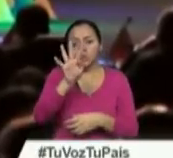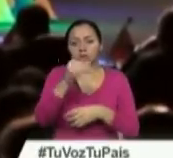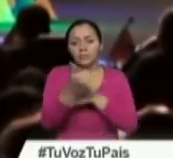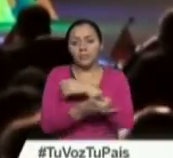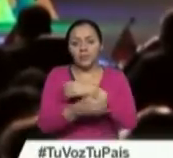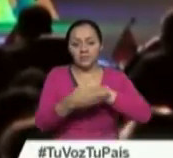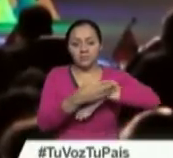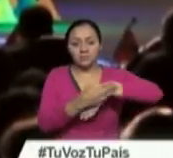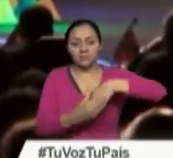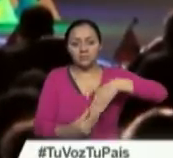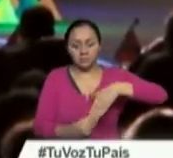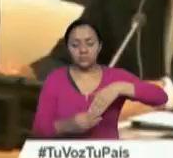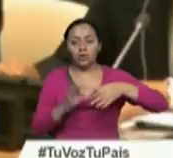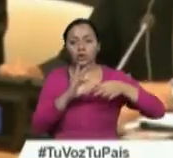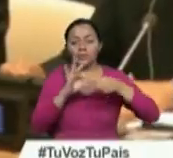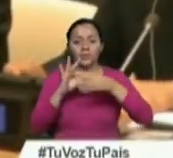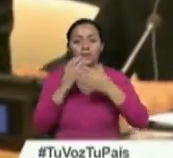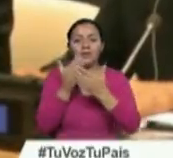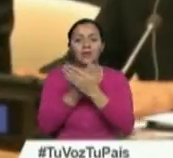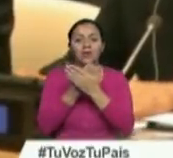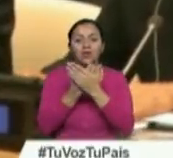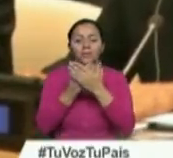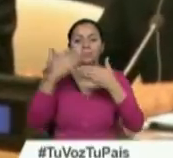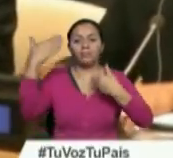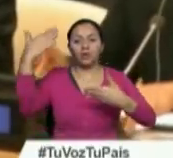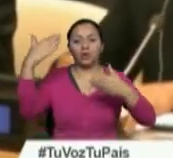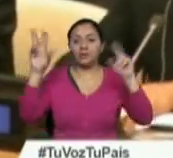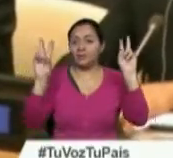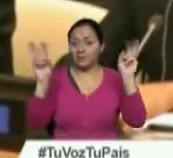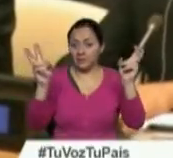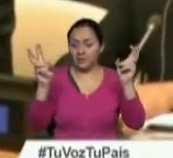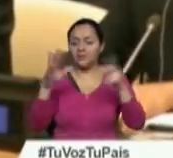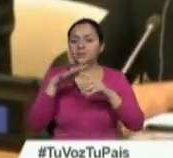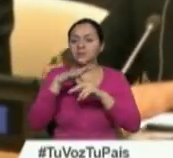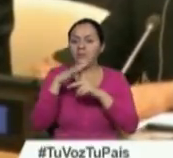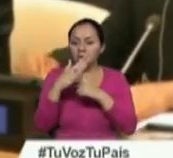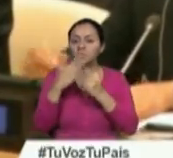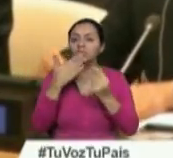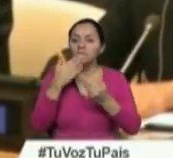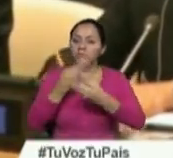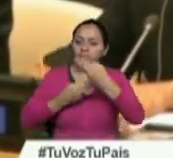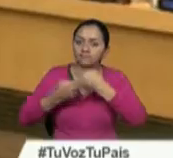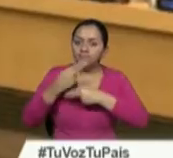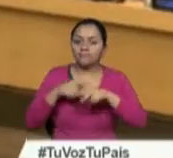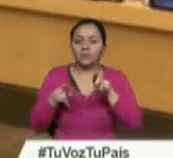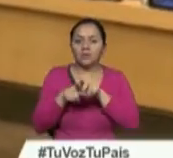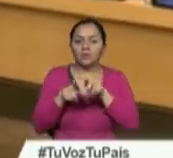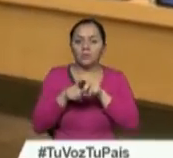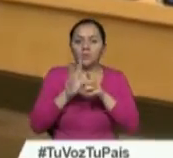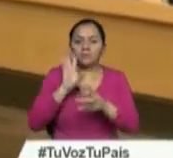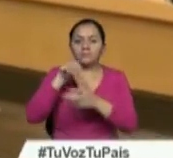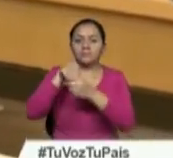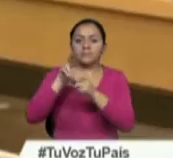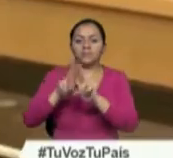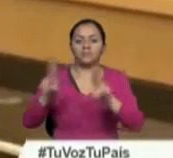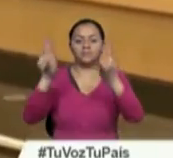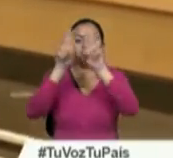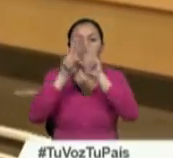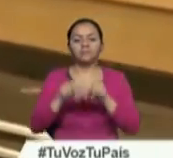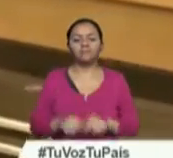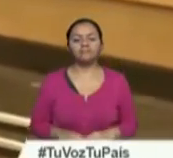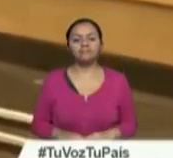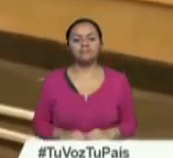de cooperación económica y política y crear condiciones mejoradas de negociación común en el seno de la Organización de las